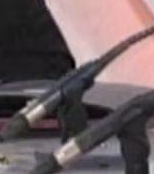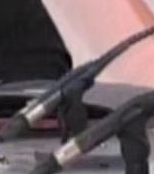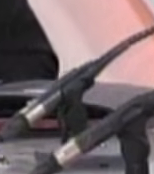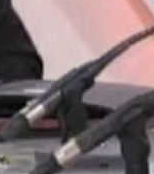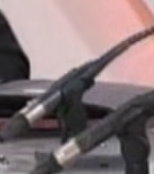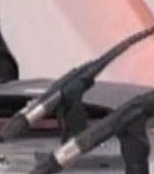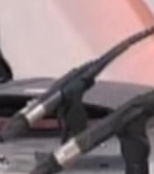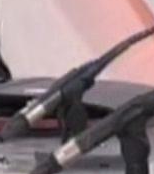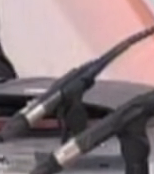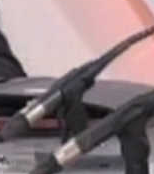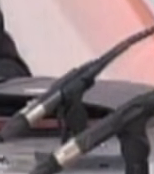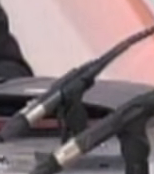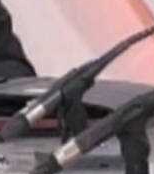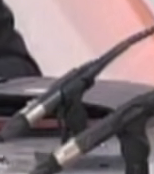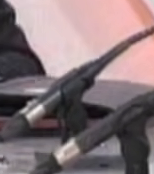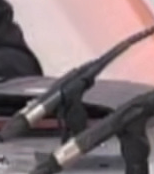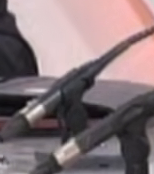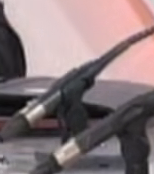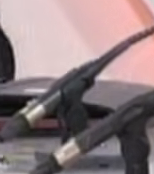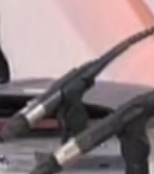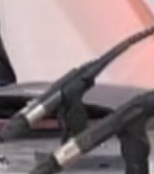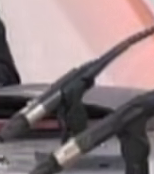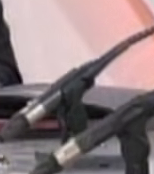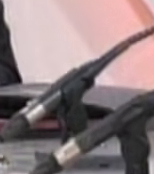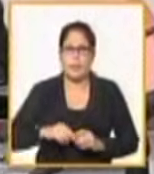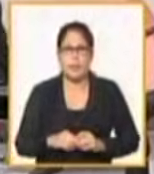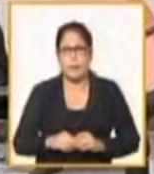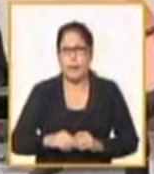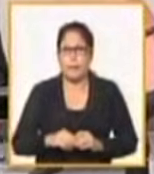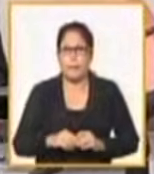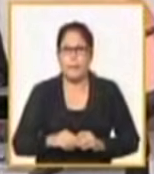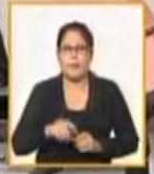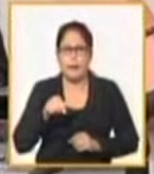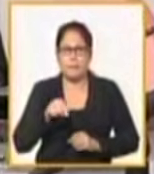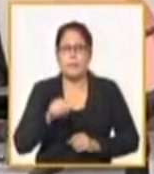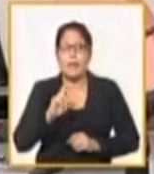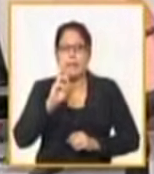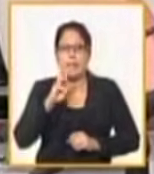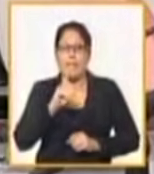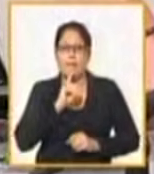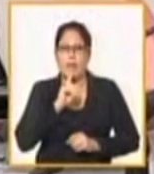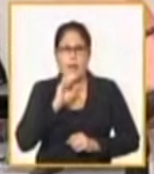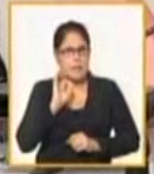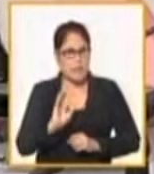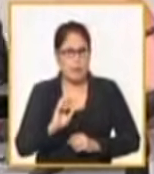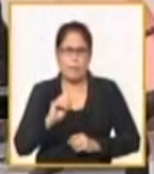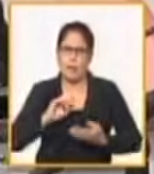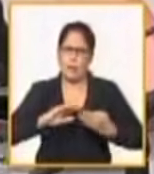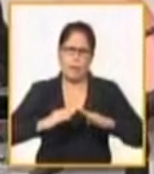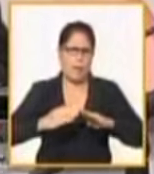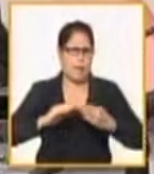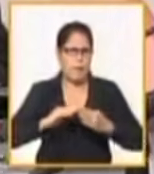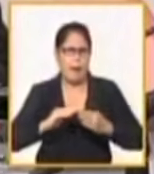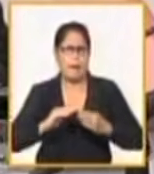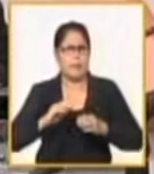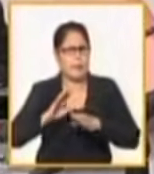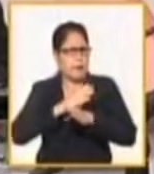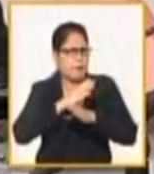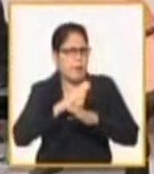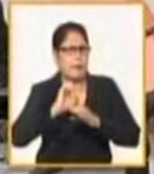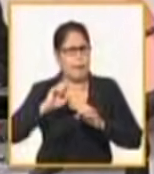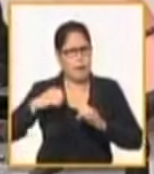Muy buenas tardes, estimados televidentes y radioyentes. Después de 3 viernes de intensos debates estéticos,